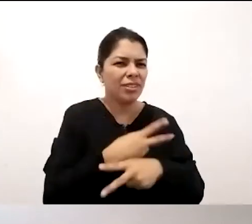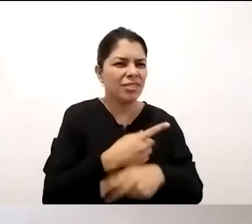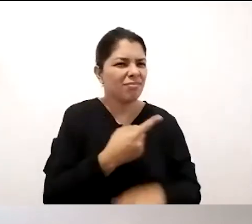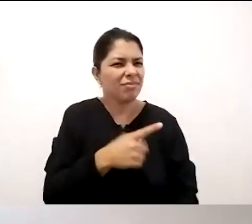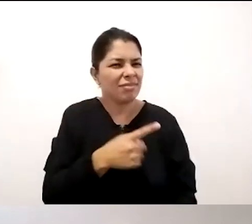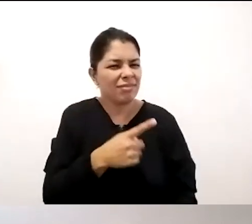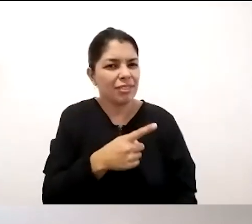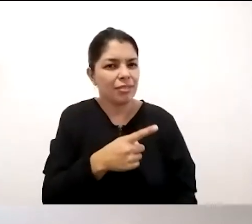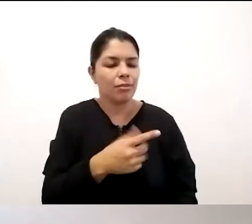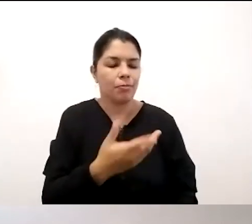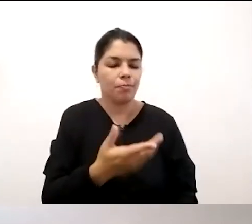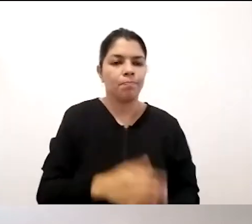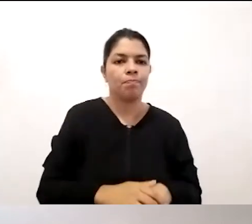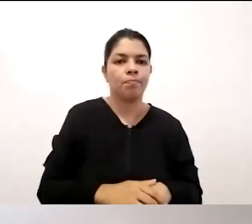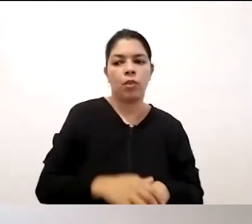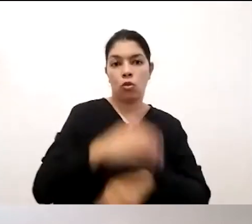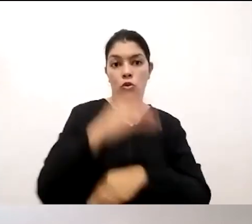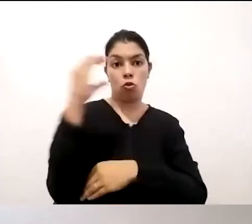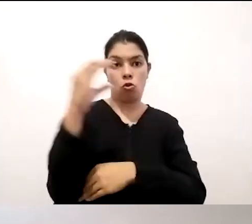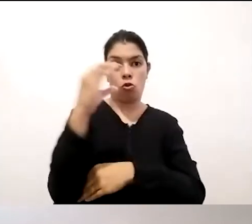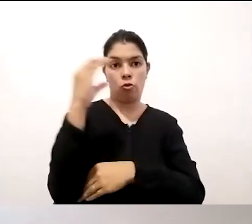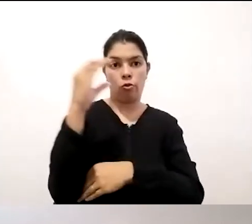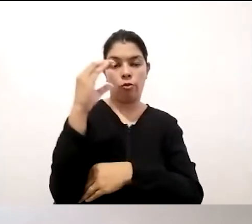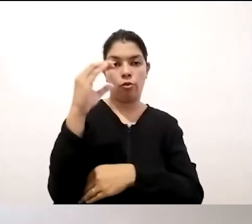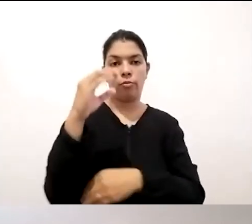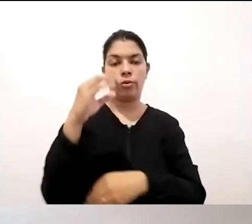país la violencia sexual está